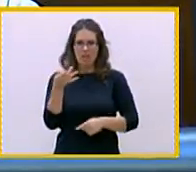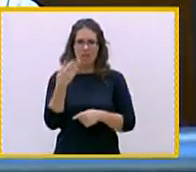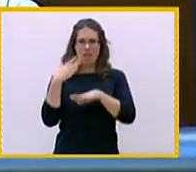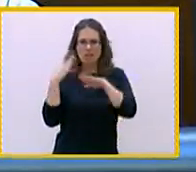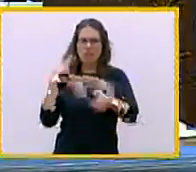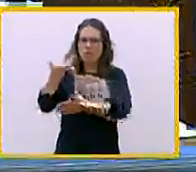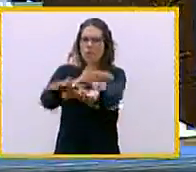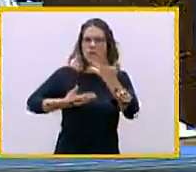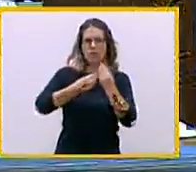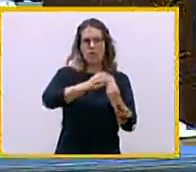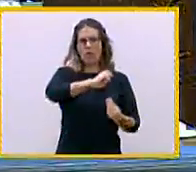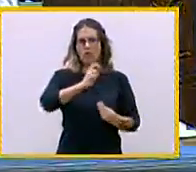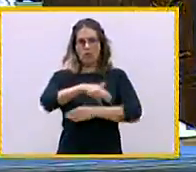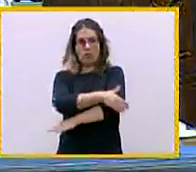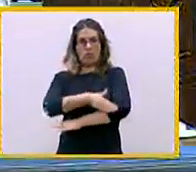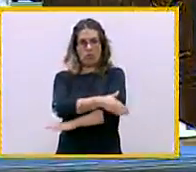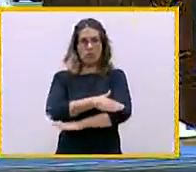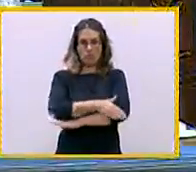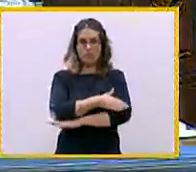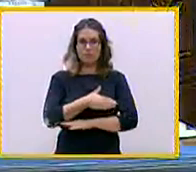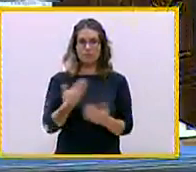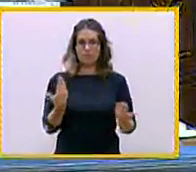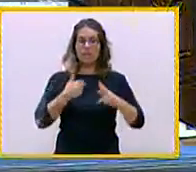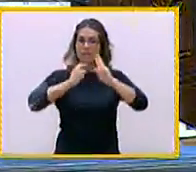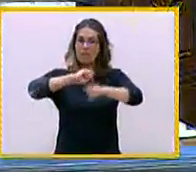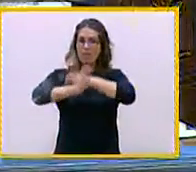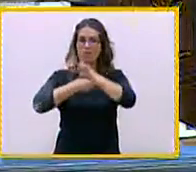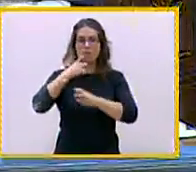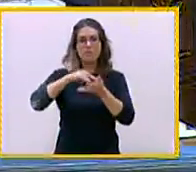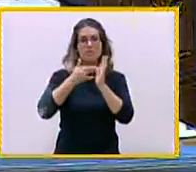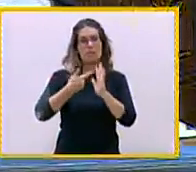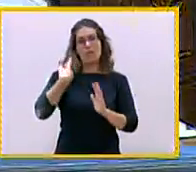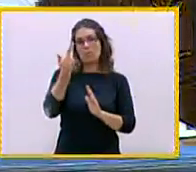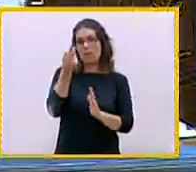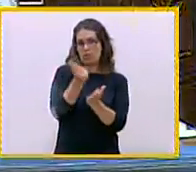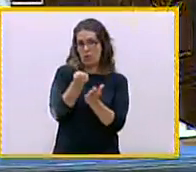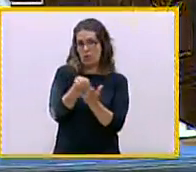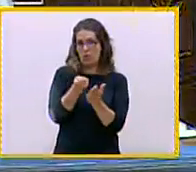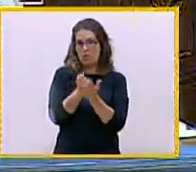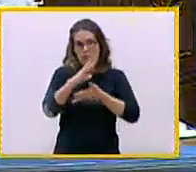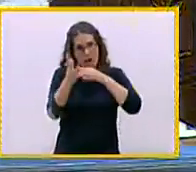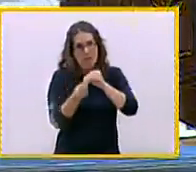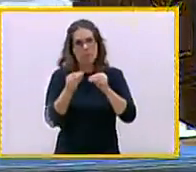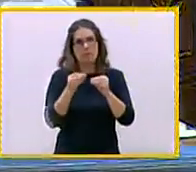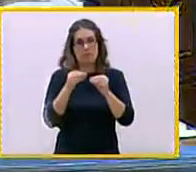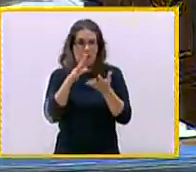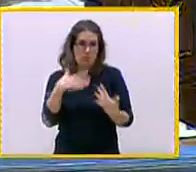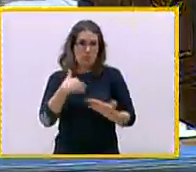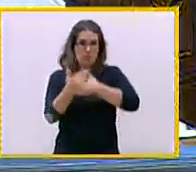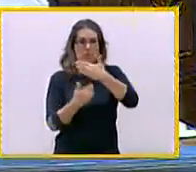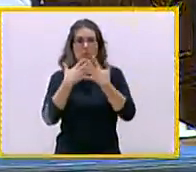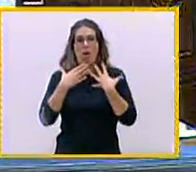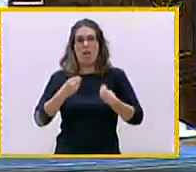administraciones. La reforma del sistema de pensiones, para adaptarlo al proceso de envejecimiento de nuestra población,